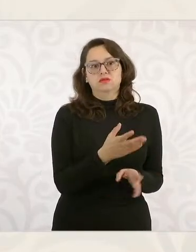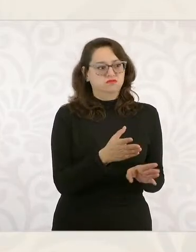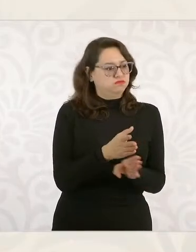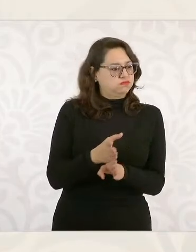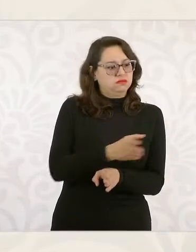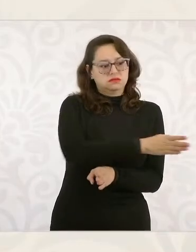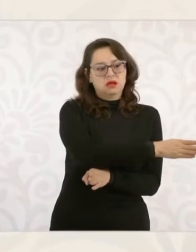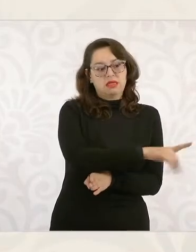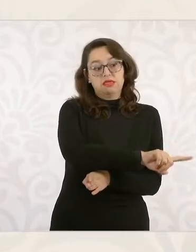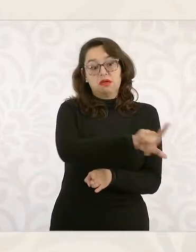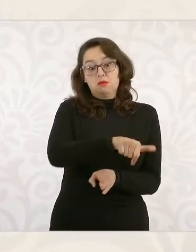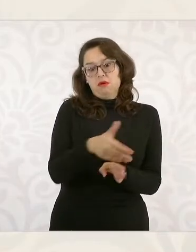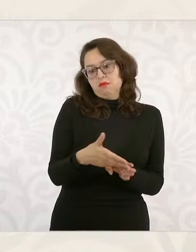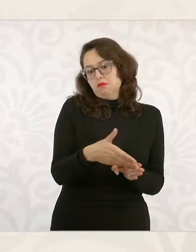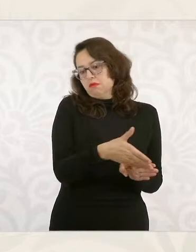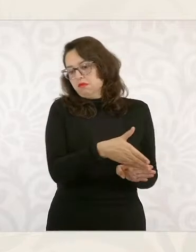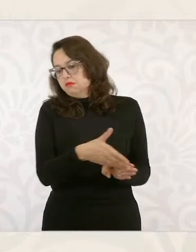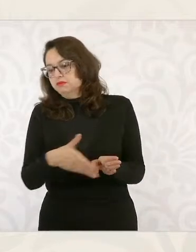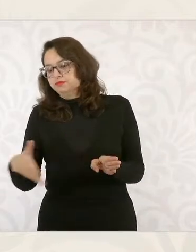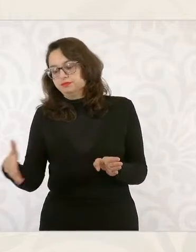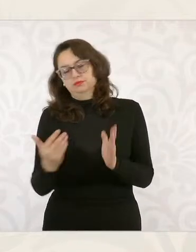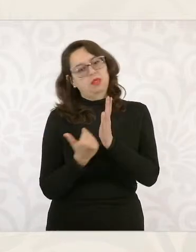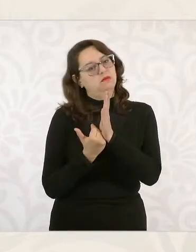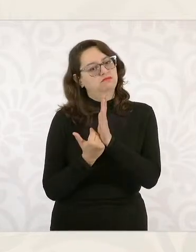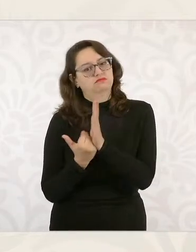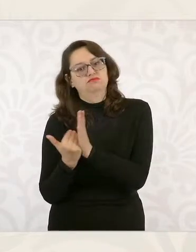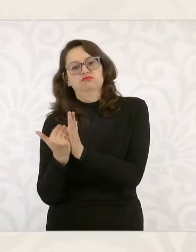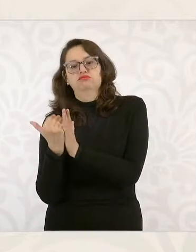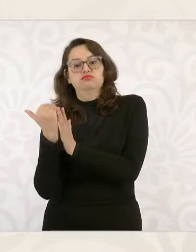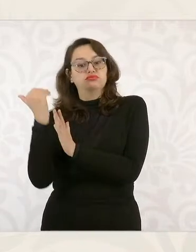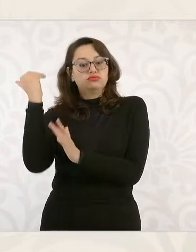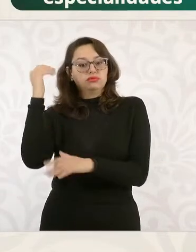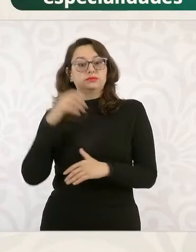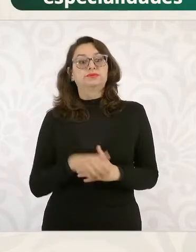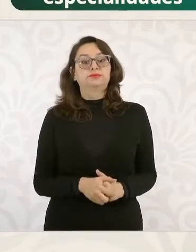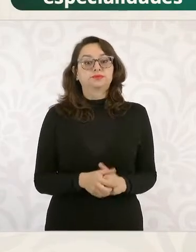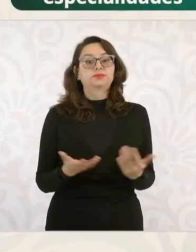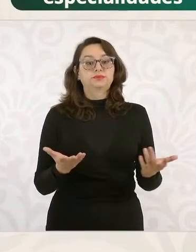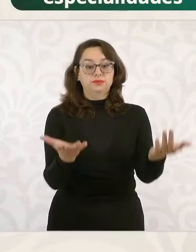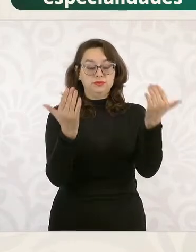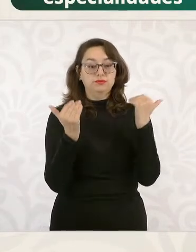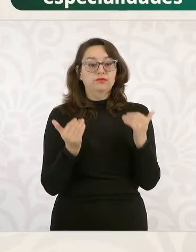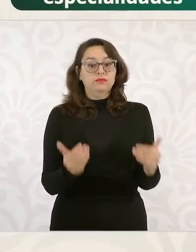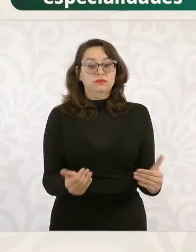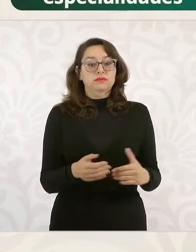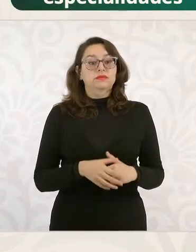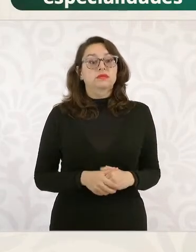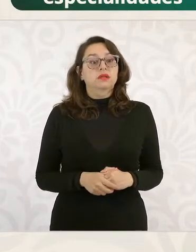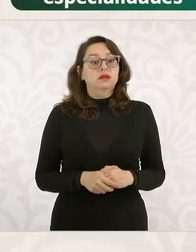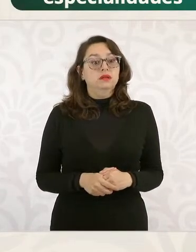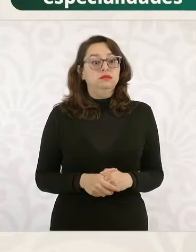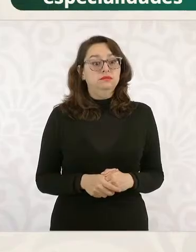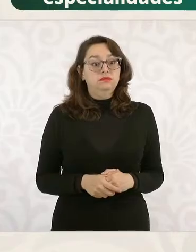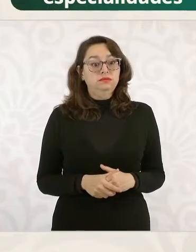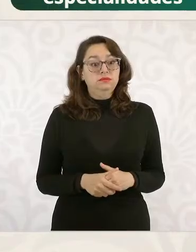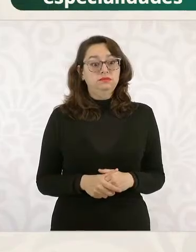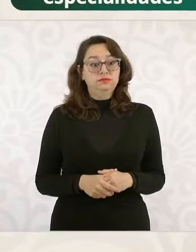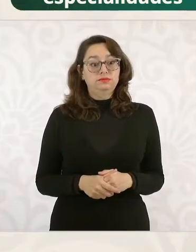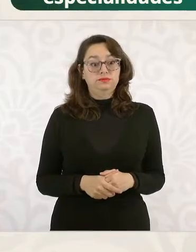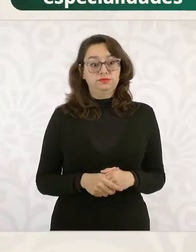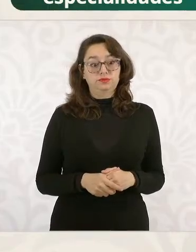respecto a lo que se hacía en el 2018. Y si vemos en la que sigue, algunos tipos de qué